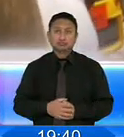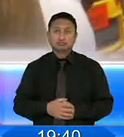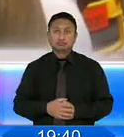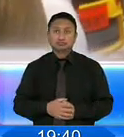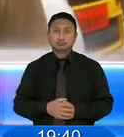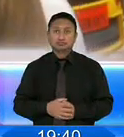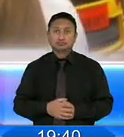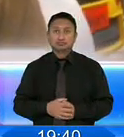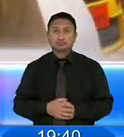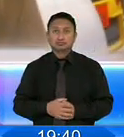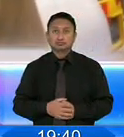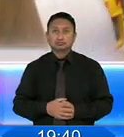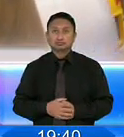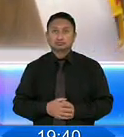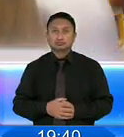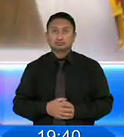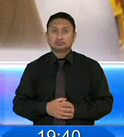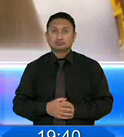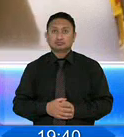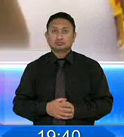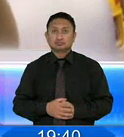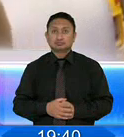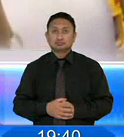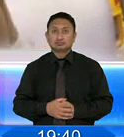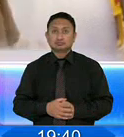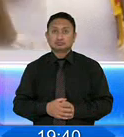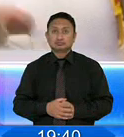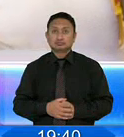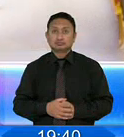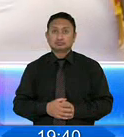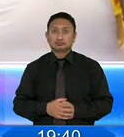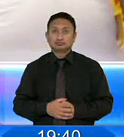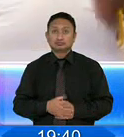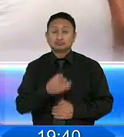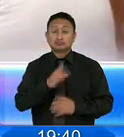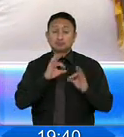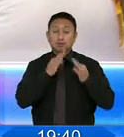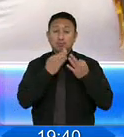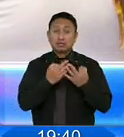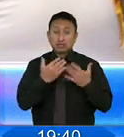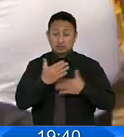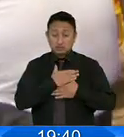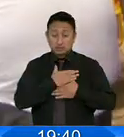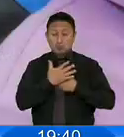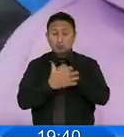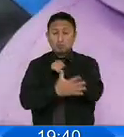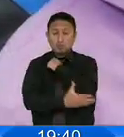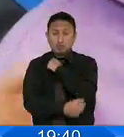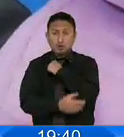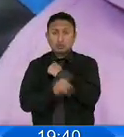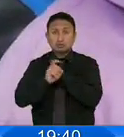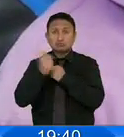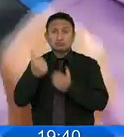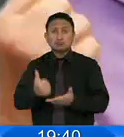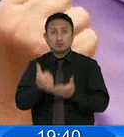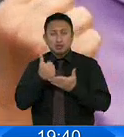así. Disparo. No sé, disparo, sí. Porque la familia de nosotros es una familia muy pobre. Queremos ayuda, justicia, para que no se burle